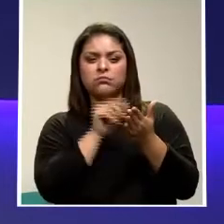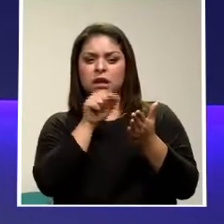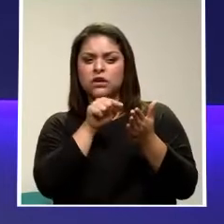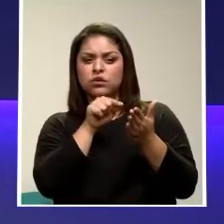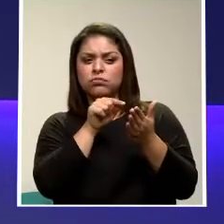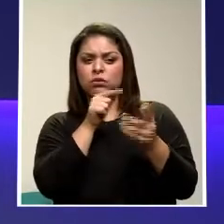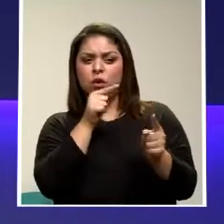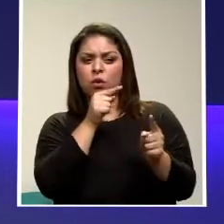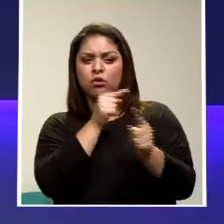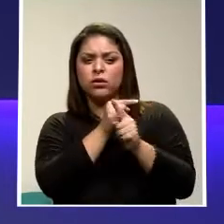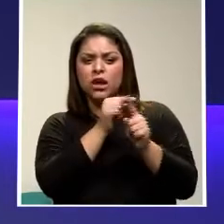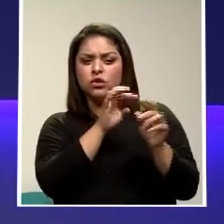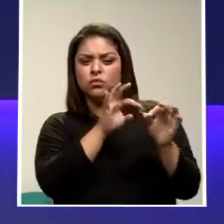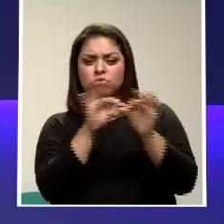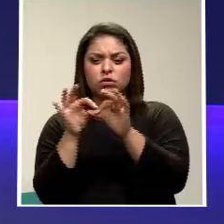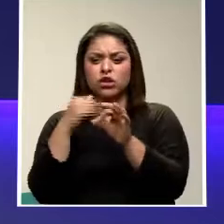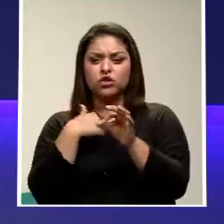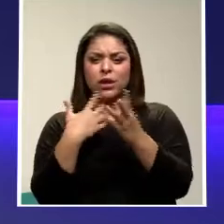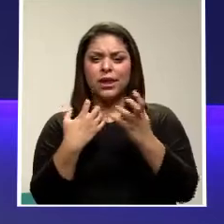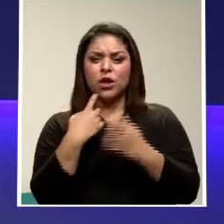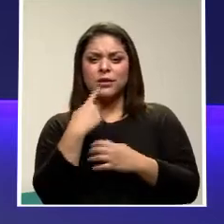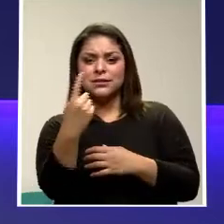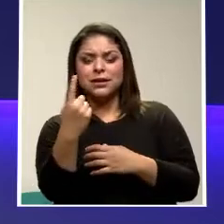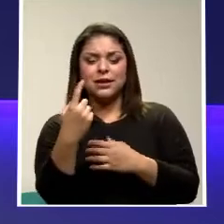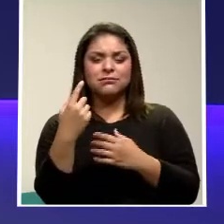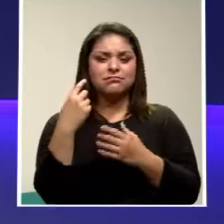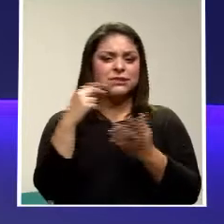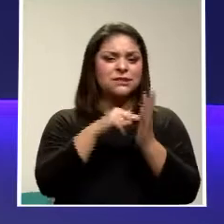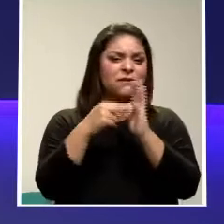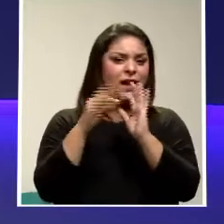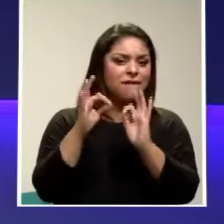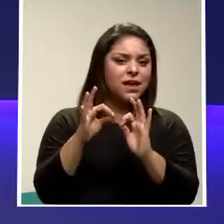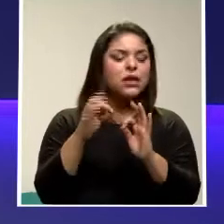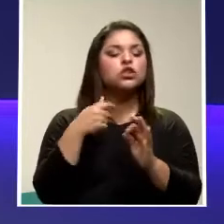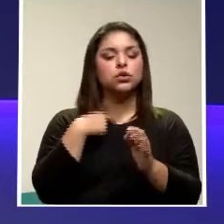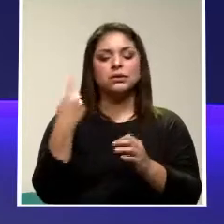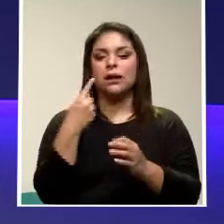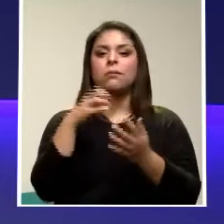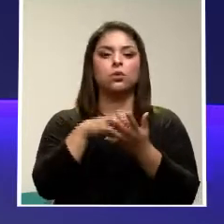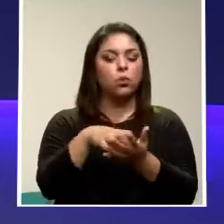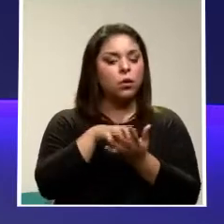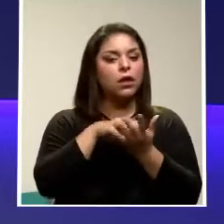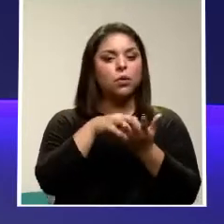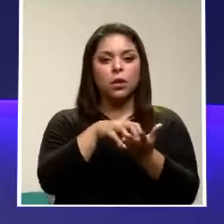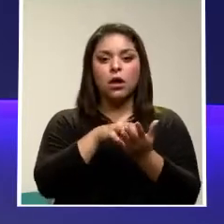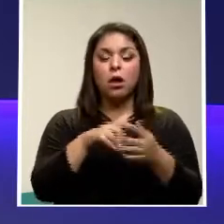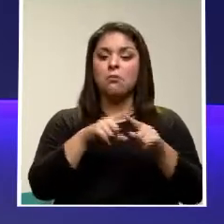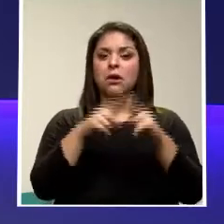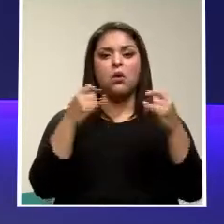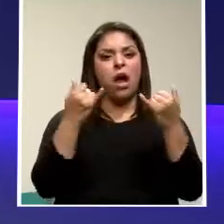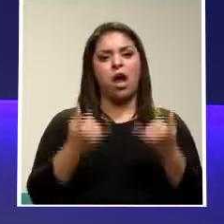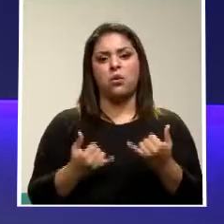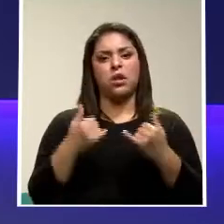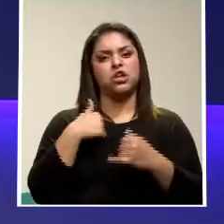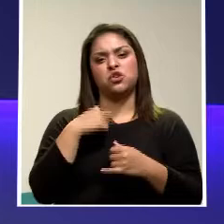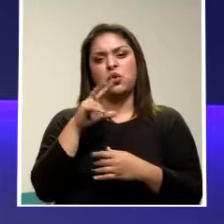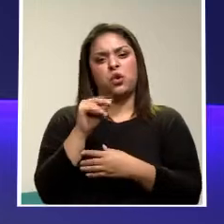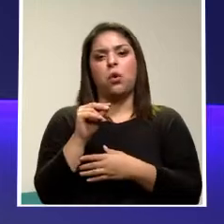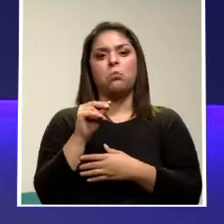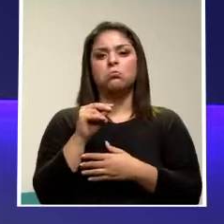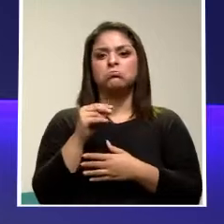acercaba remotamente a lo que yo quería decir y al significado. Una duda permanente. Yo diría que ahora no escribo tanto desde